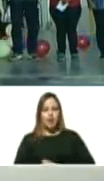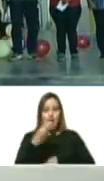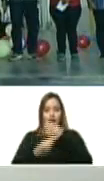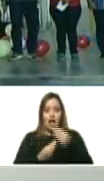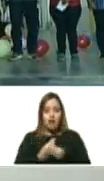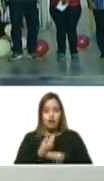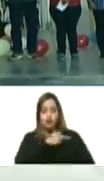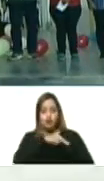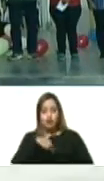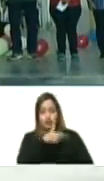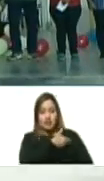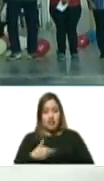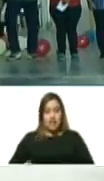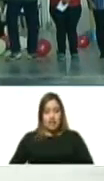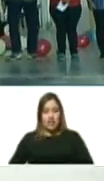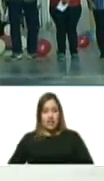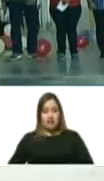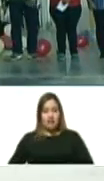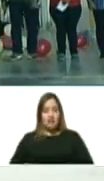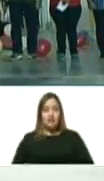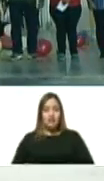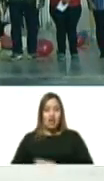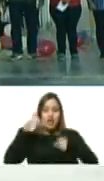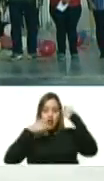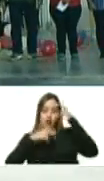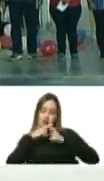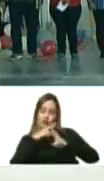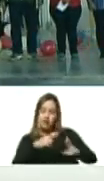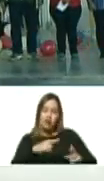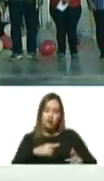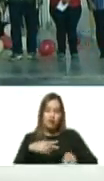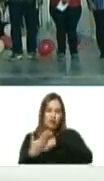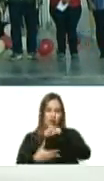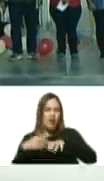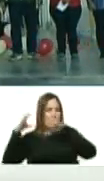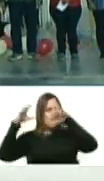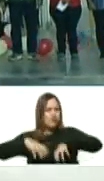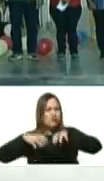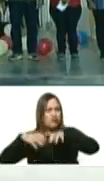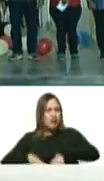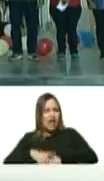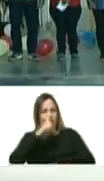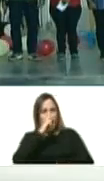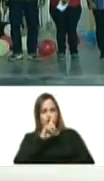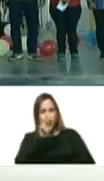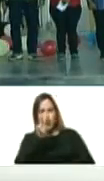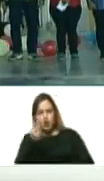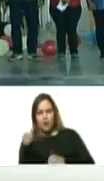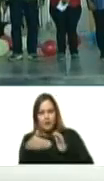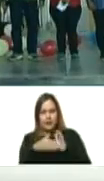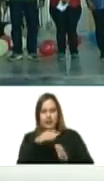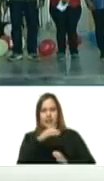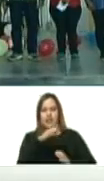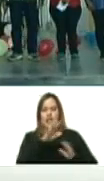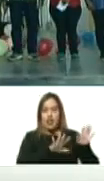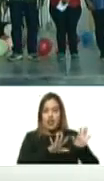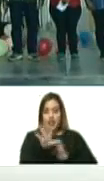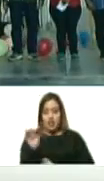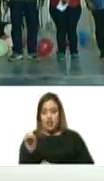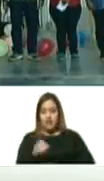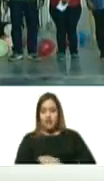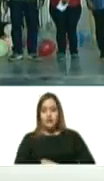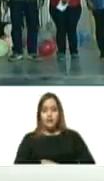nuestro comandante Hugo Chávez para responder a una tragedia de lluvias que tuvimos en el 2010. Y luego, bueno, pasamos